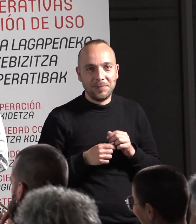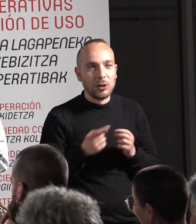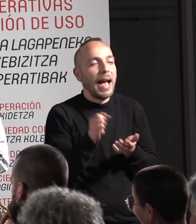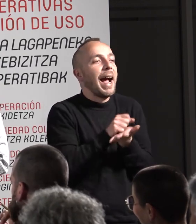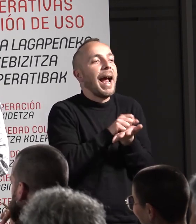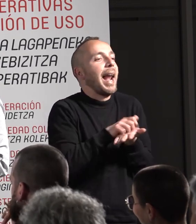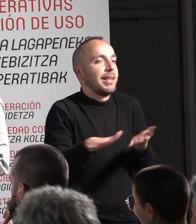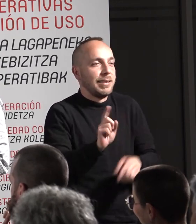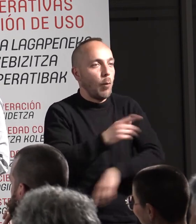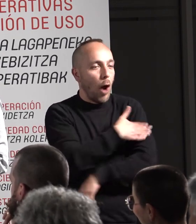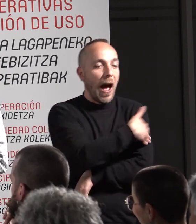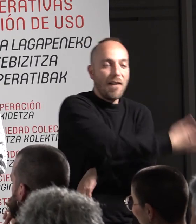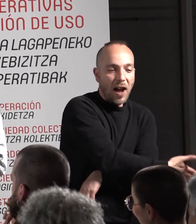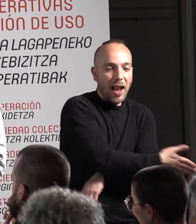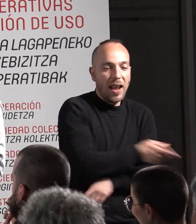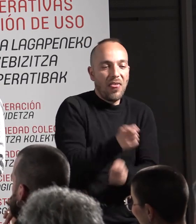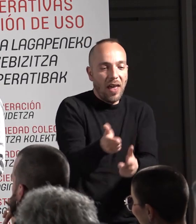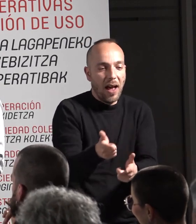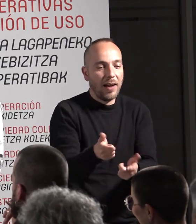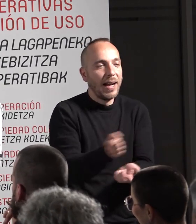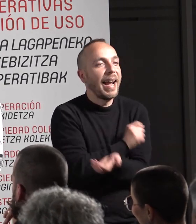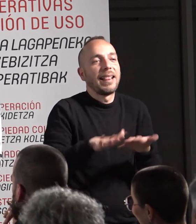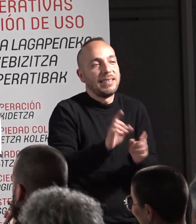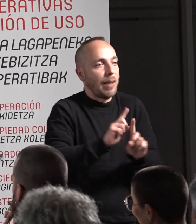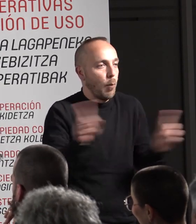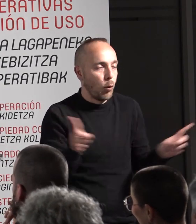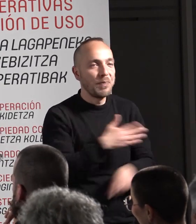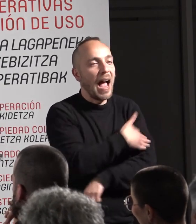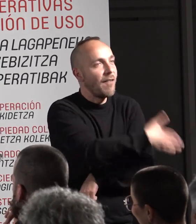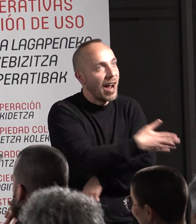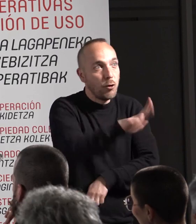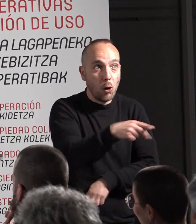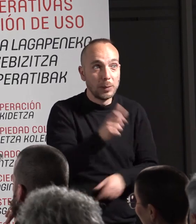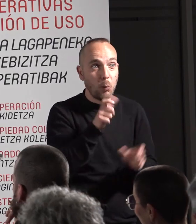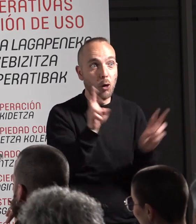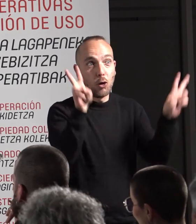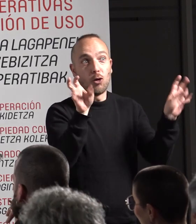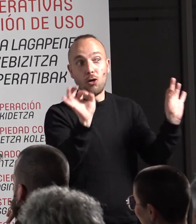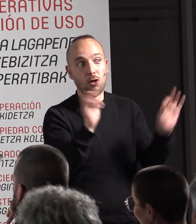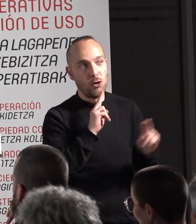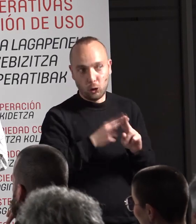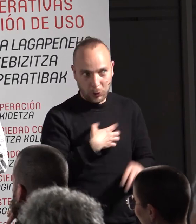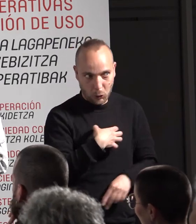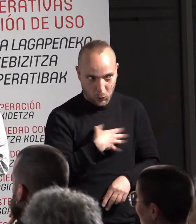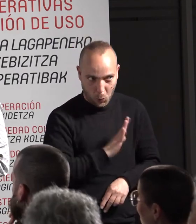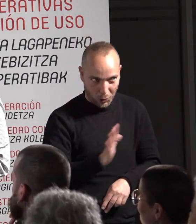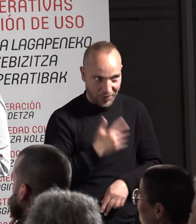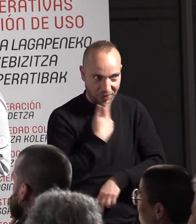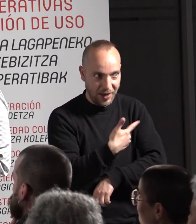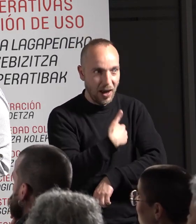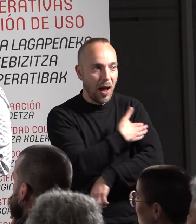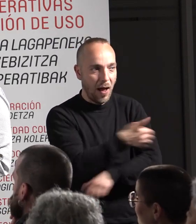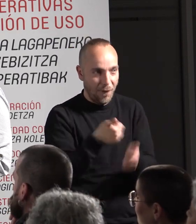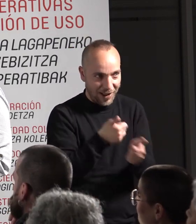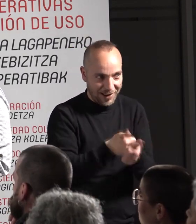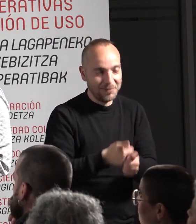gratis que te avalen. Tampoco diría que es un aval, porque no se puede decir. Es una, le llamamos una condición de confortabilidad financiera.